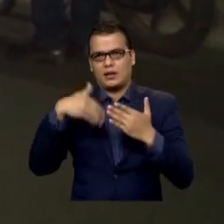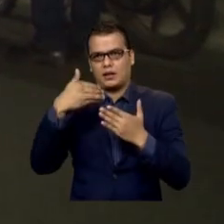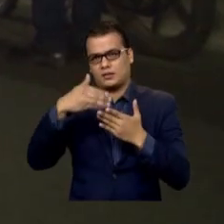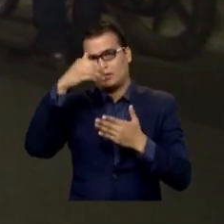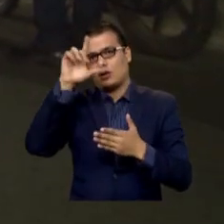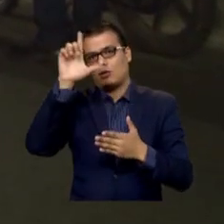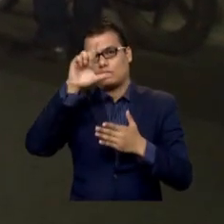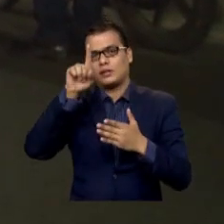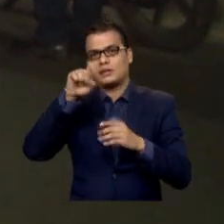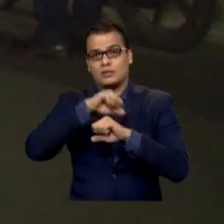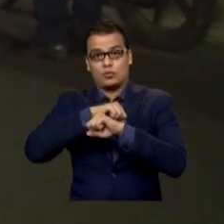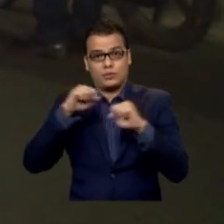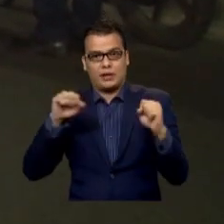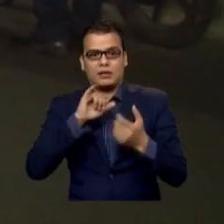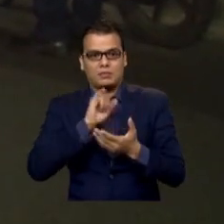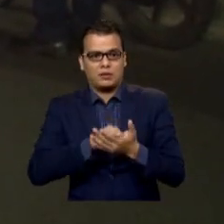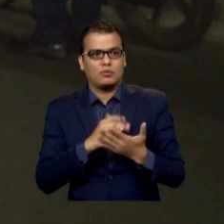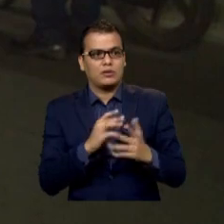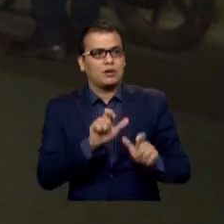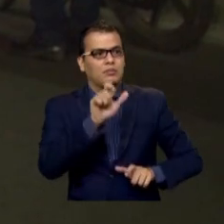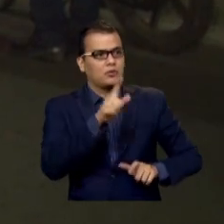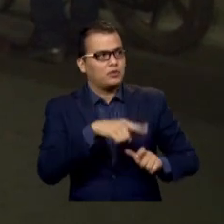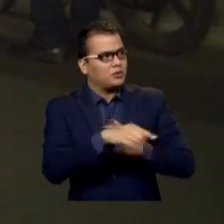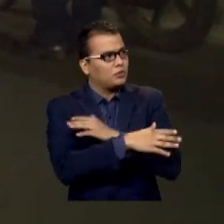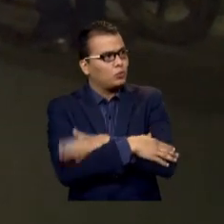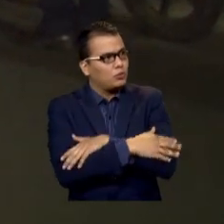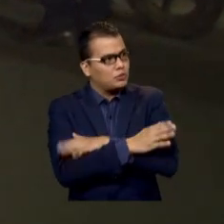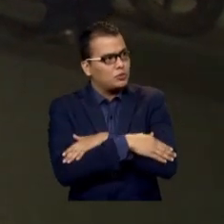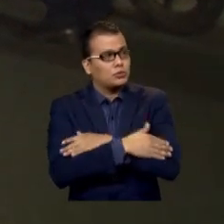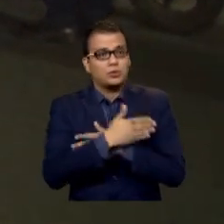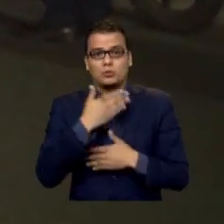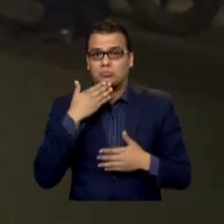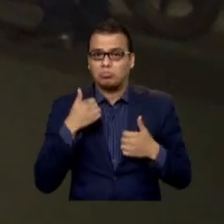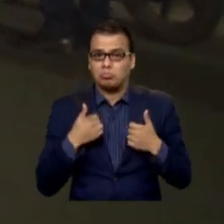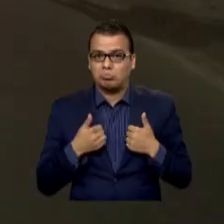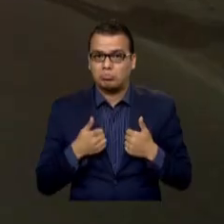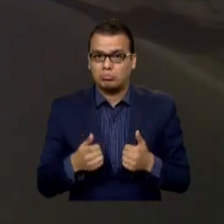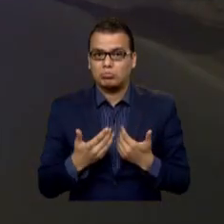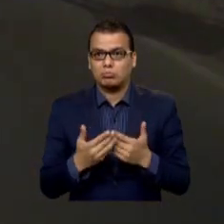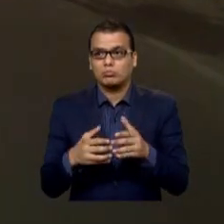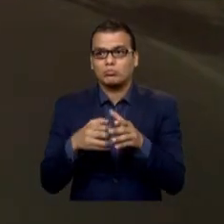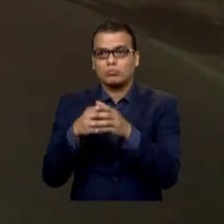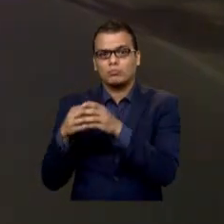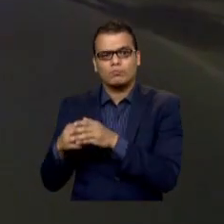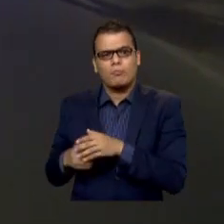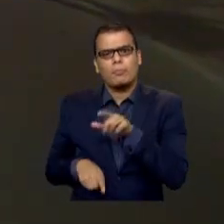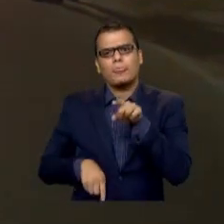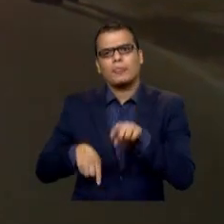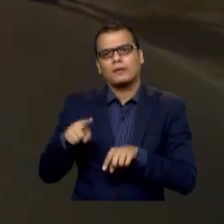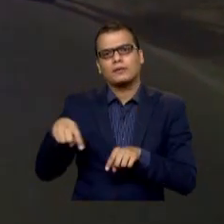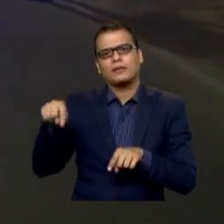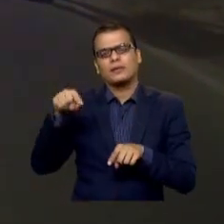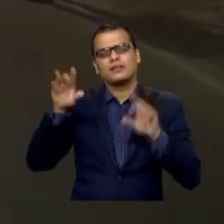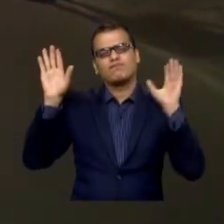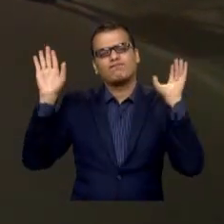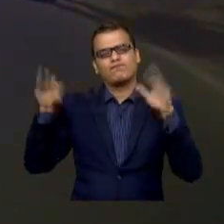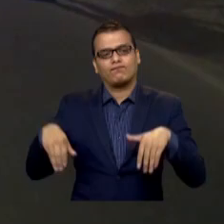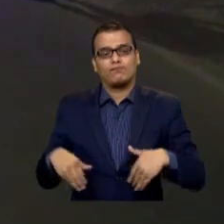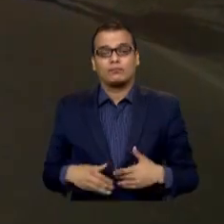3 días una ciudadanía en general que se porta bien, pero también observamos a unos grupos que vulneraron la